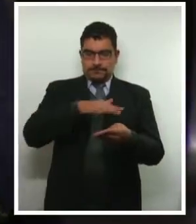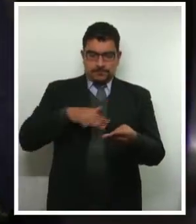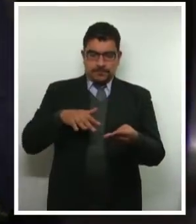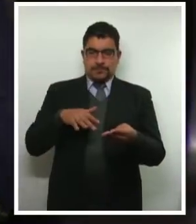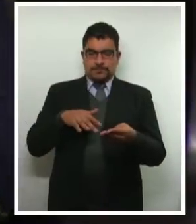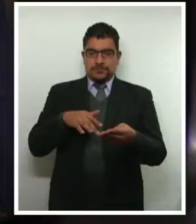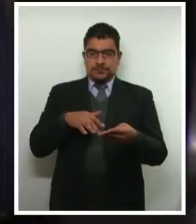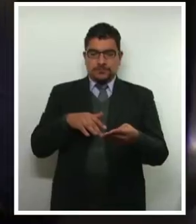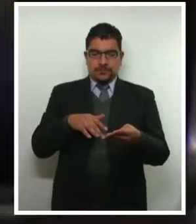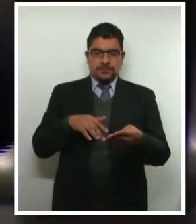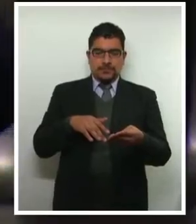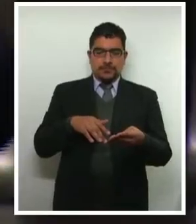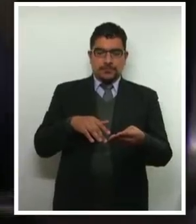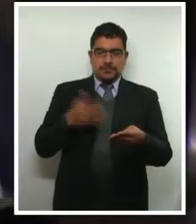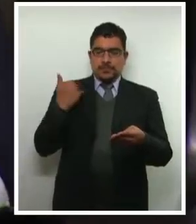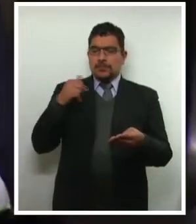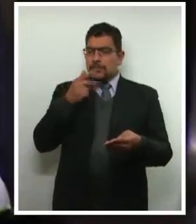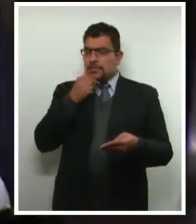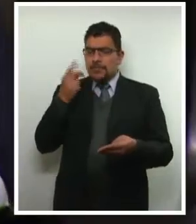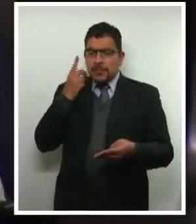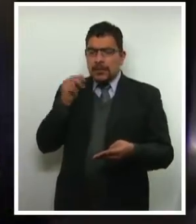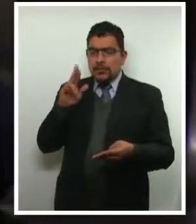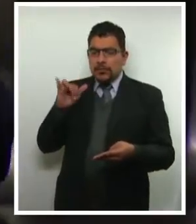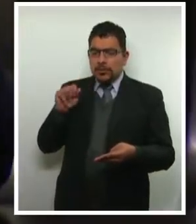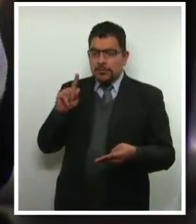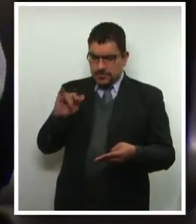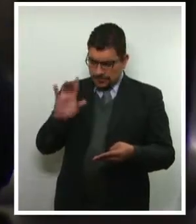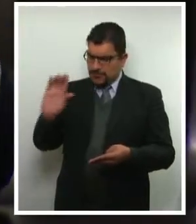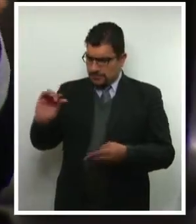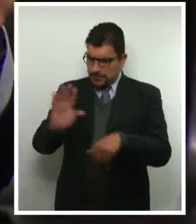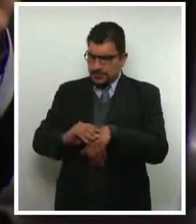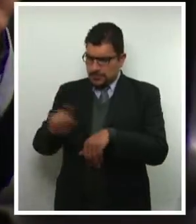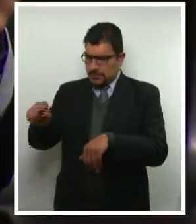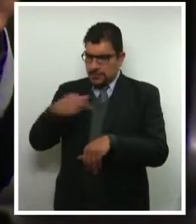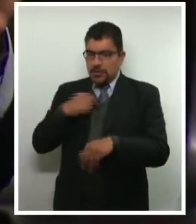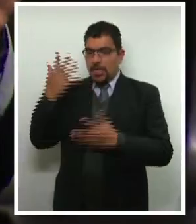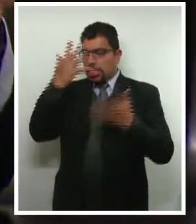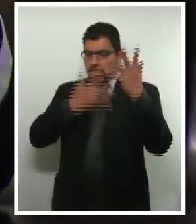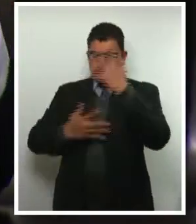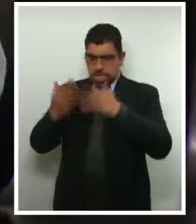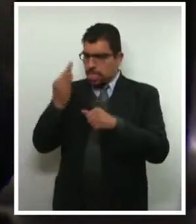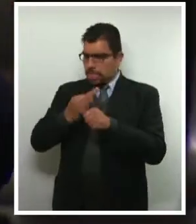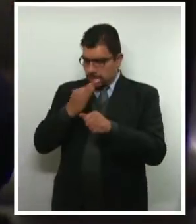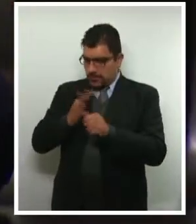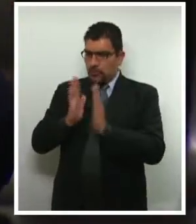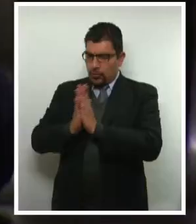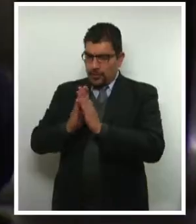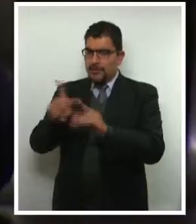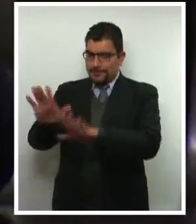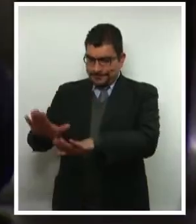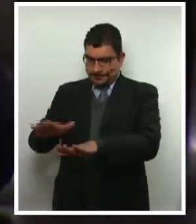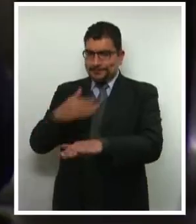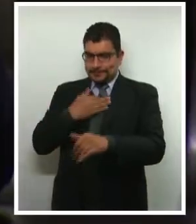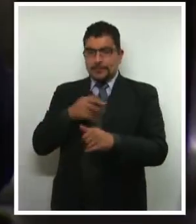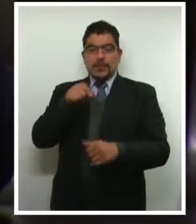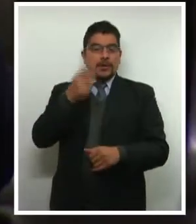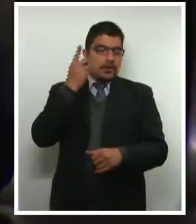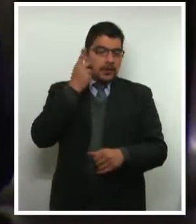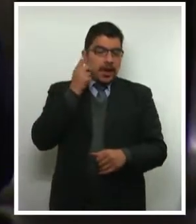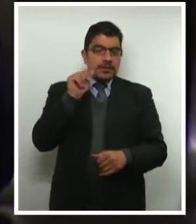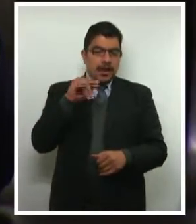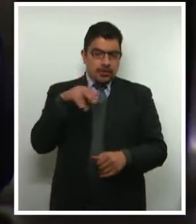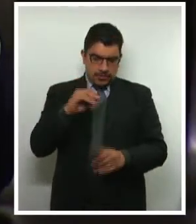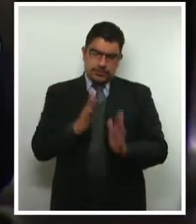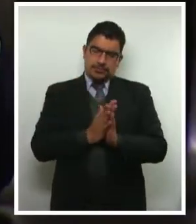de Armando Ríos Peter y Julio César, nos permiten, para que no haya confusión en el procedimiento, diputado Alejandro Chanona